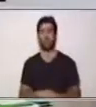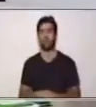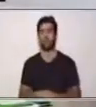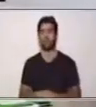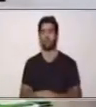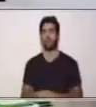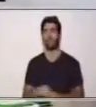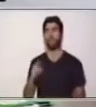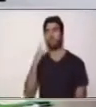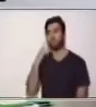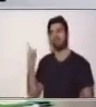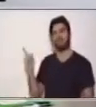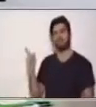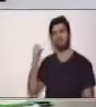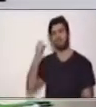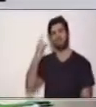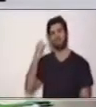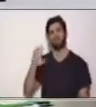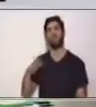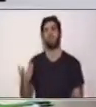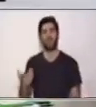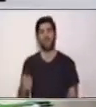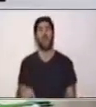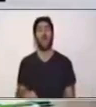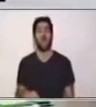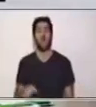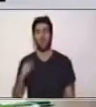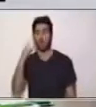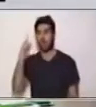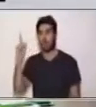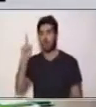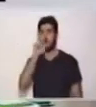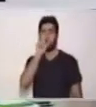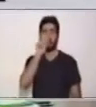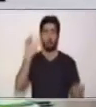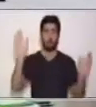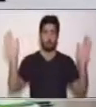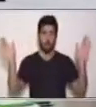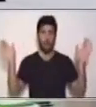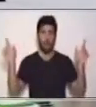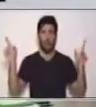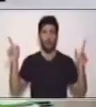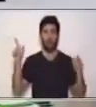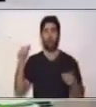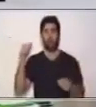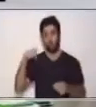¿qué entendieron? Bueno, estamos hablando acá de pájaros, ¿verdad? Este es